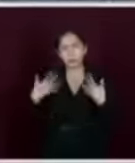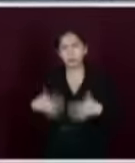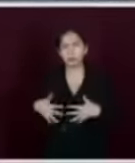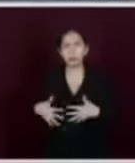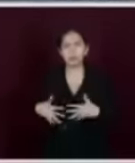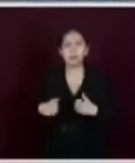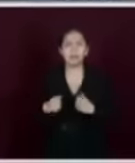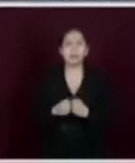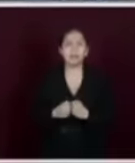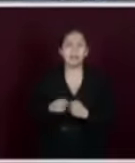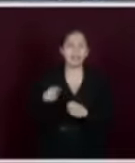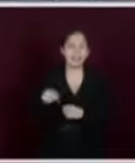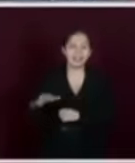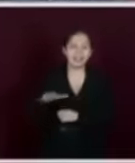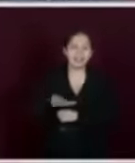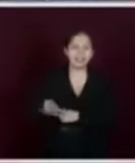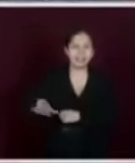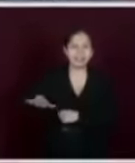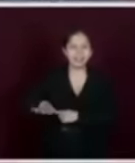nuestro pueblo.